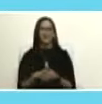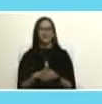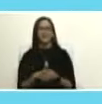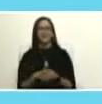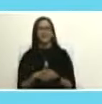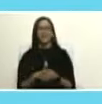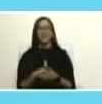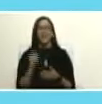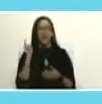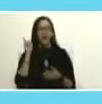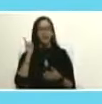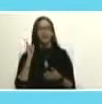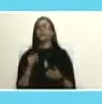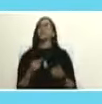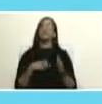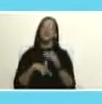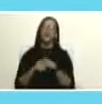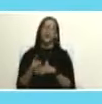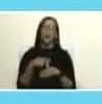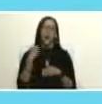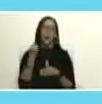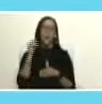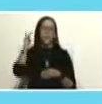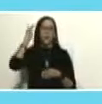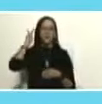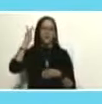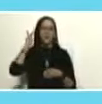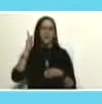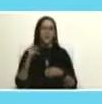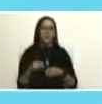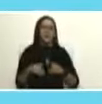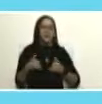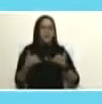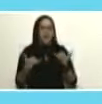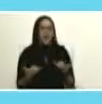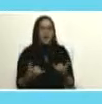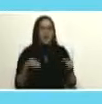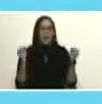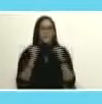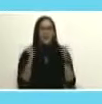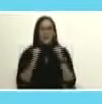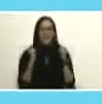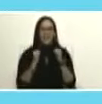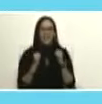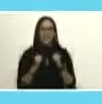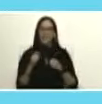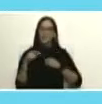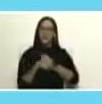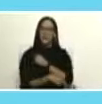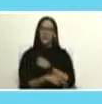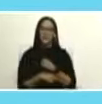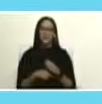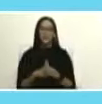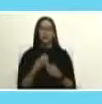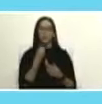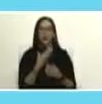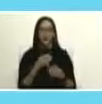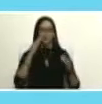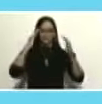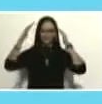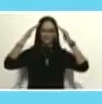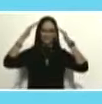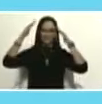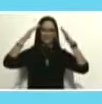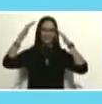Caripito, ella se fue como profesor a Ejido y ahora es merideño de pura cepa. Bueno, mis saludos,